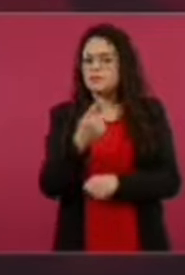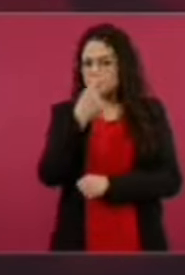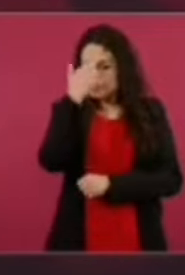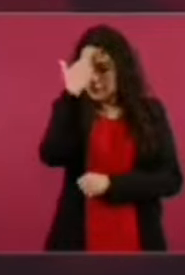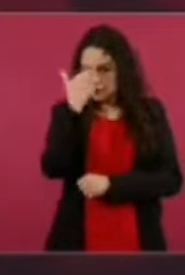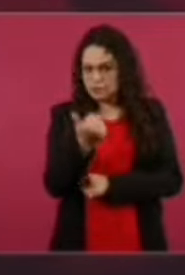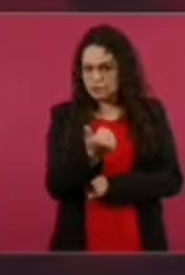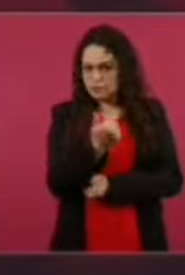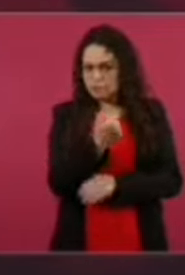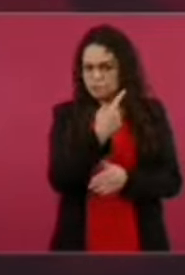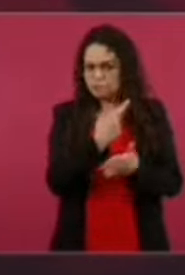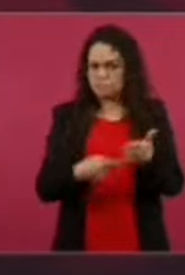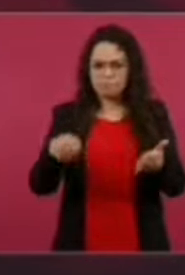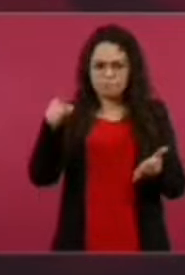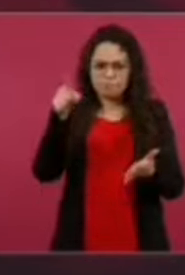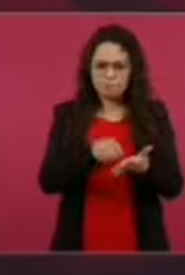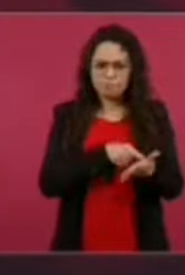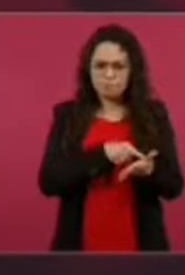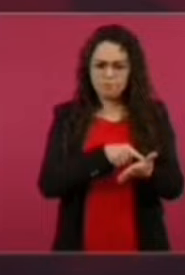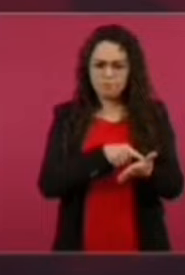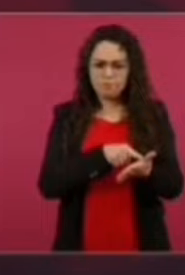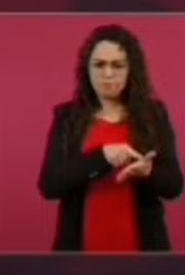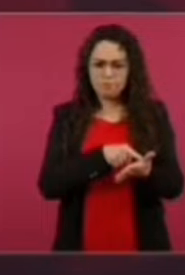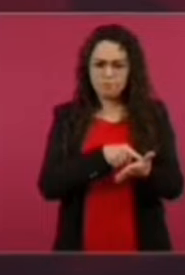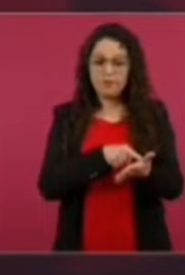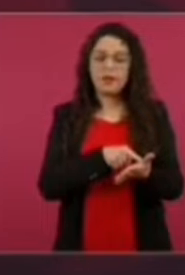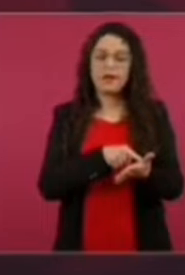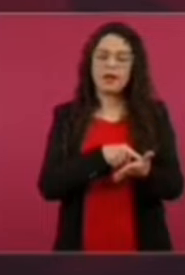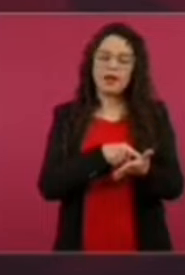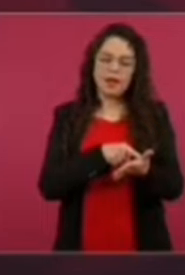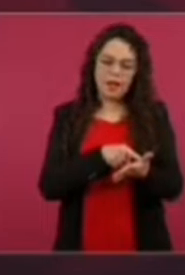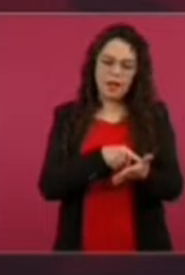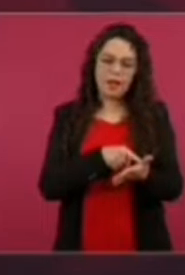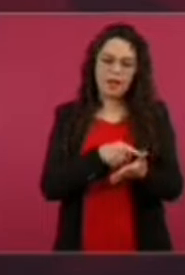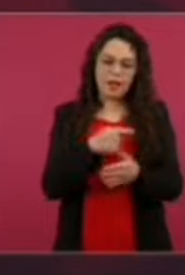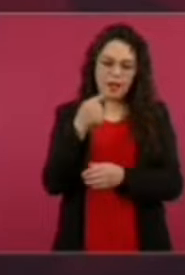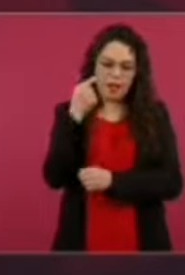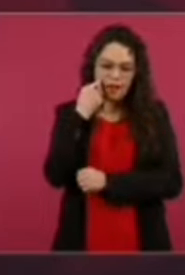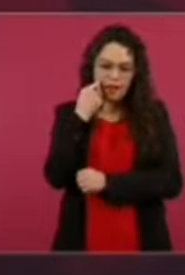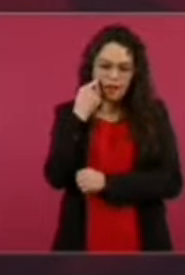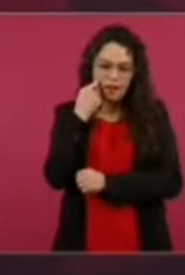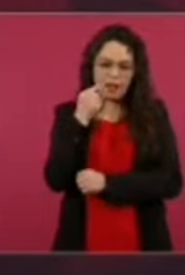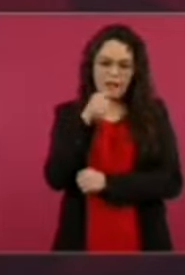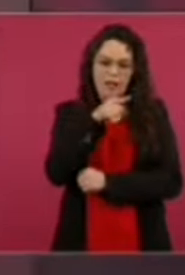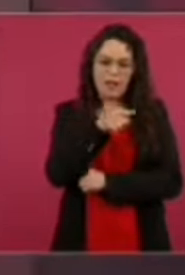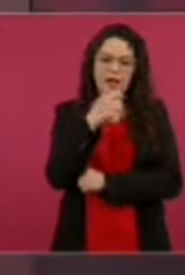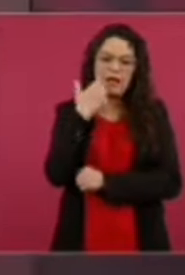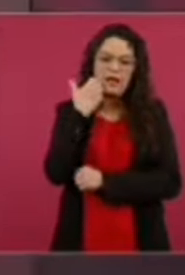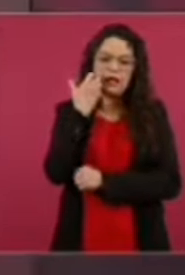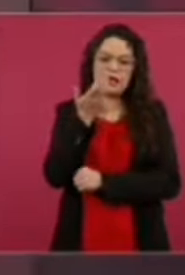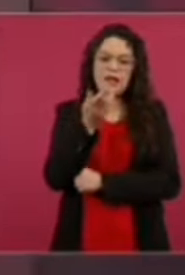la bandera antimigrante.